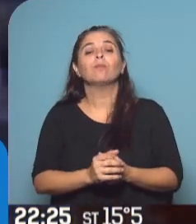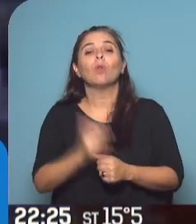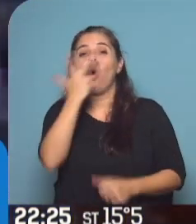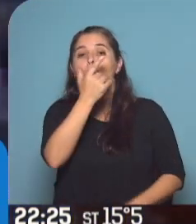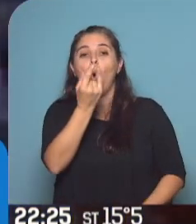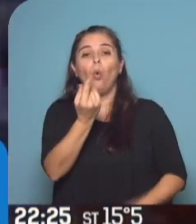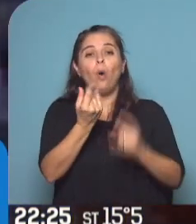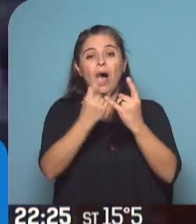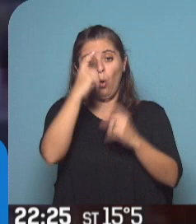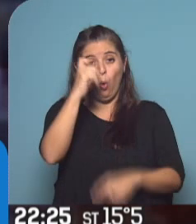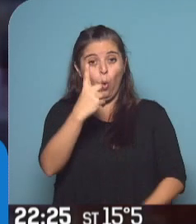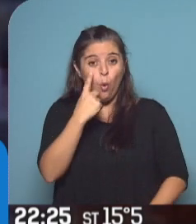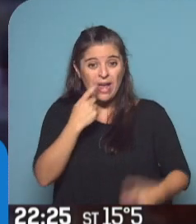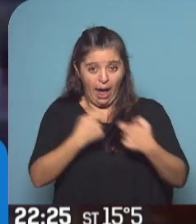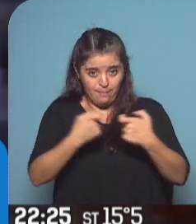electronics